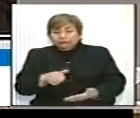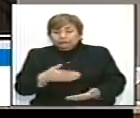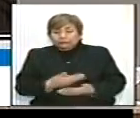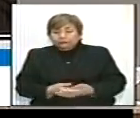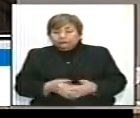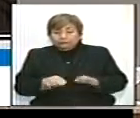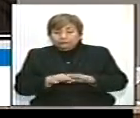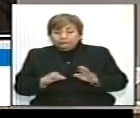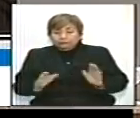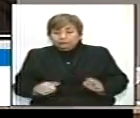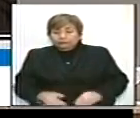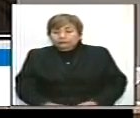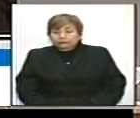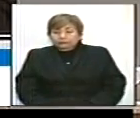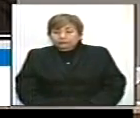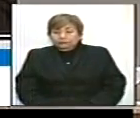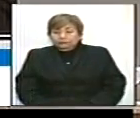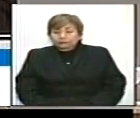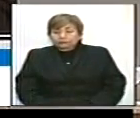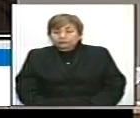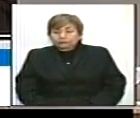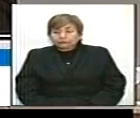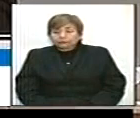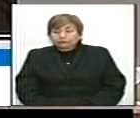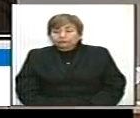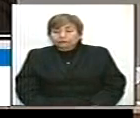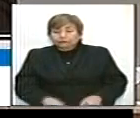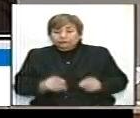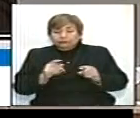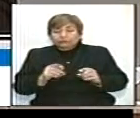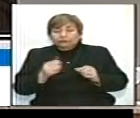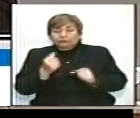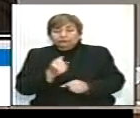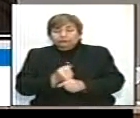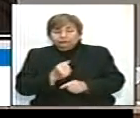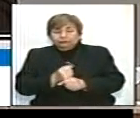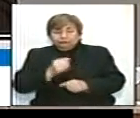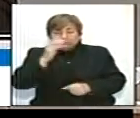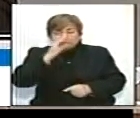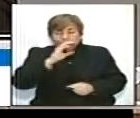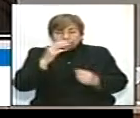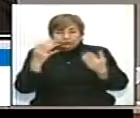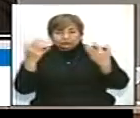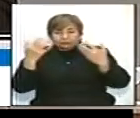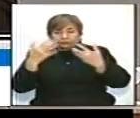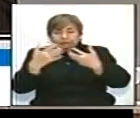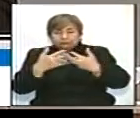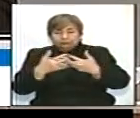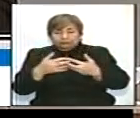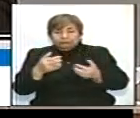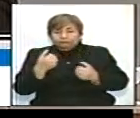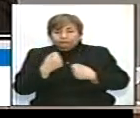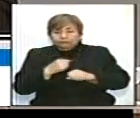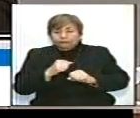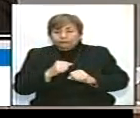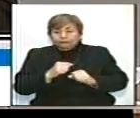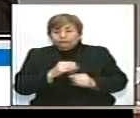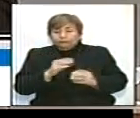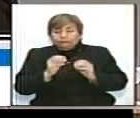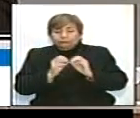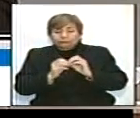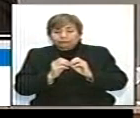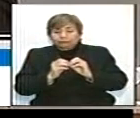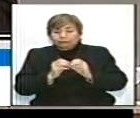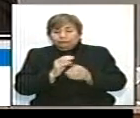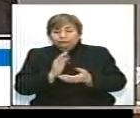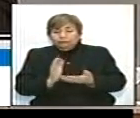mesa, en la convocatoria de esta mesa de trabajo busca la articulación de los esfuerzos para dar la solución a